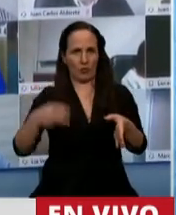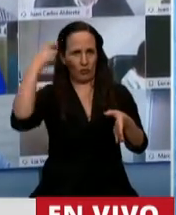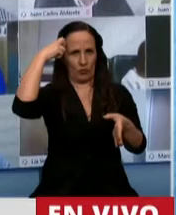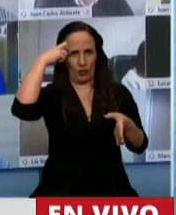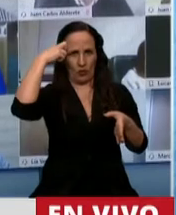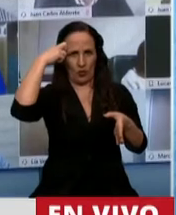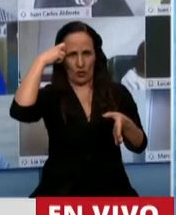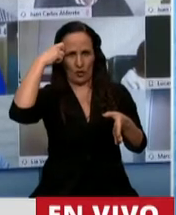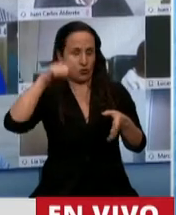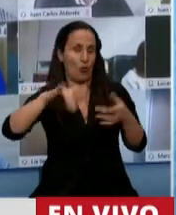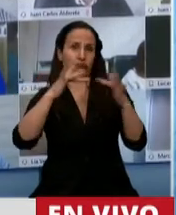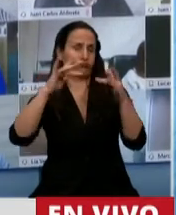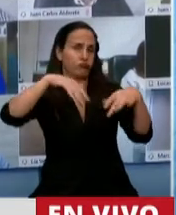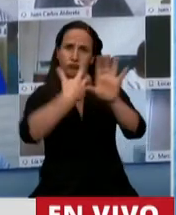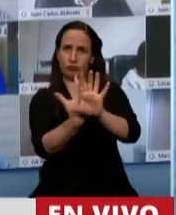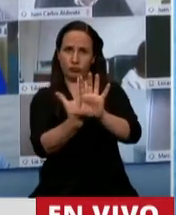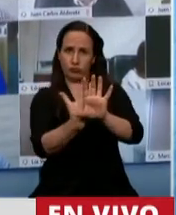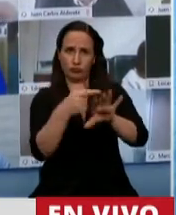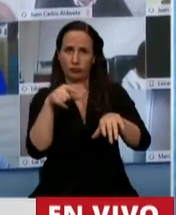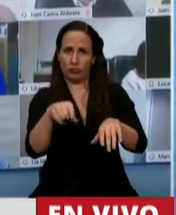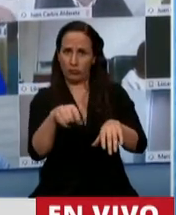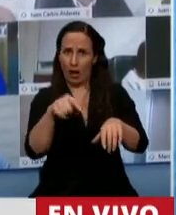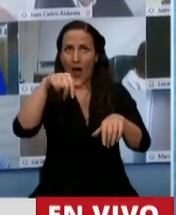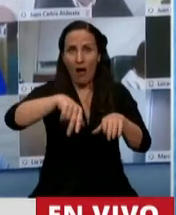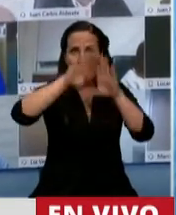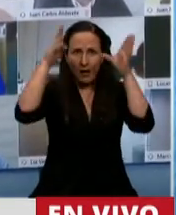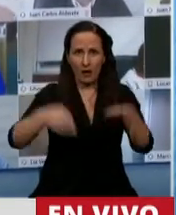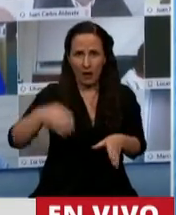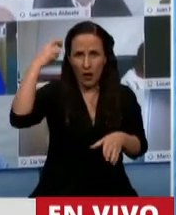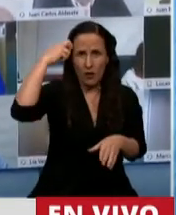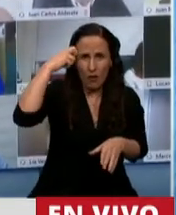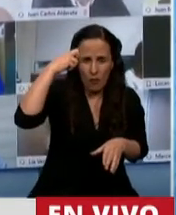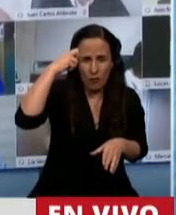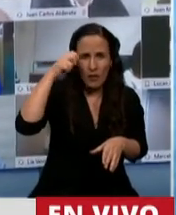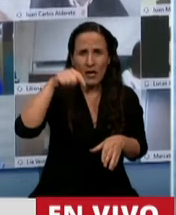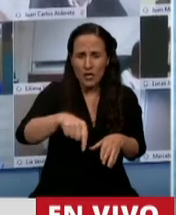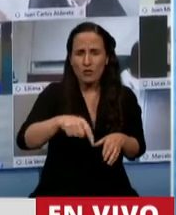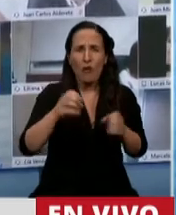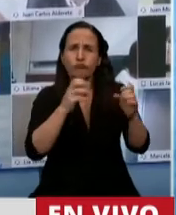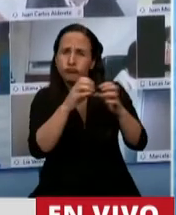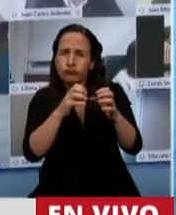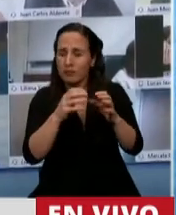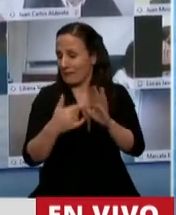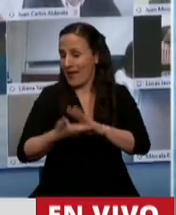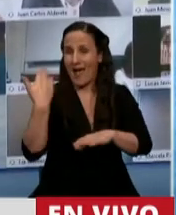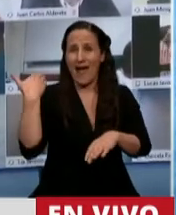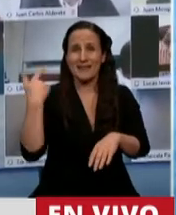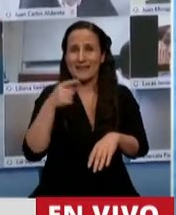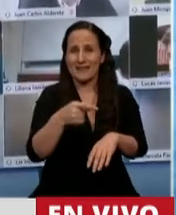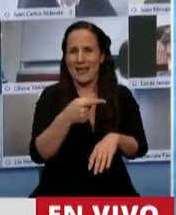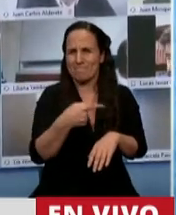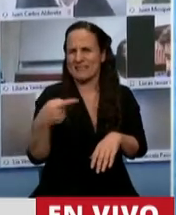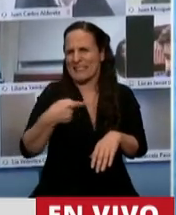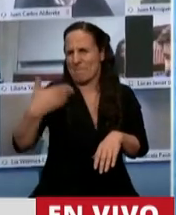Lo hicimos de manera remota desde este Congreso. Le dimos, por ejemplo, hace algunas